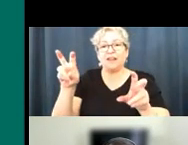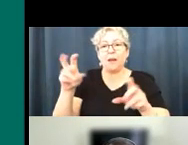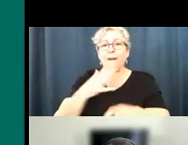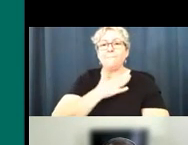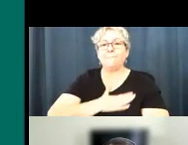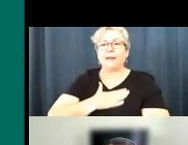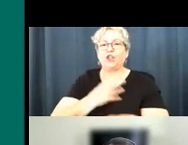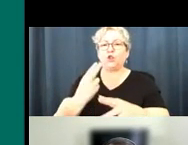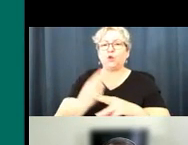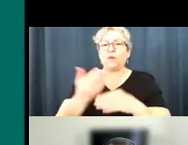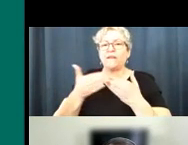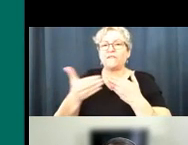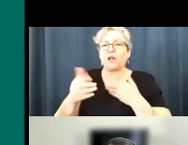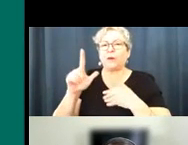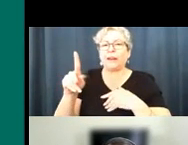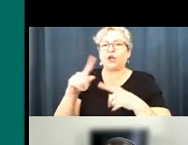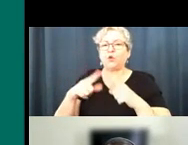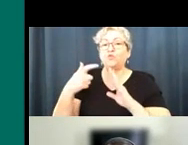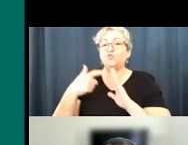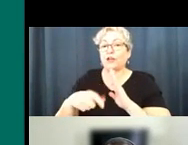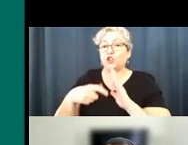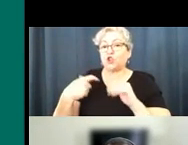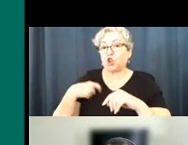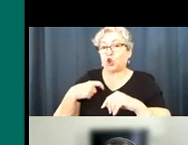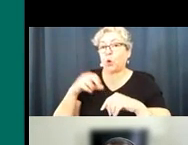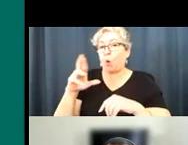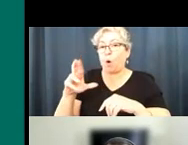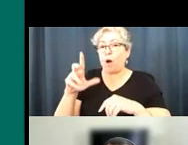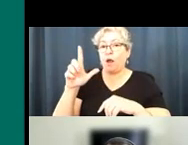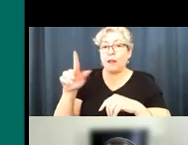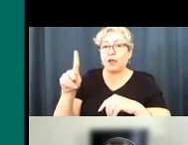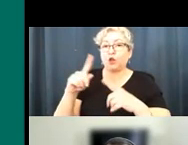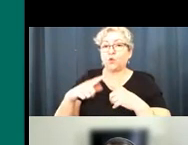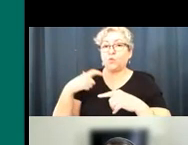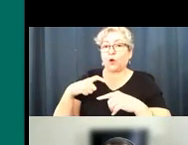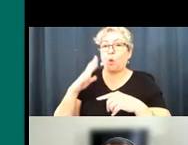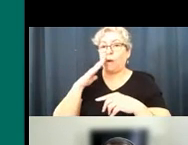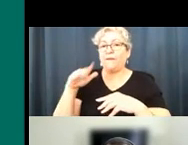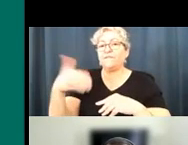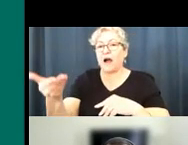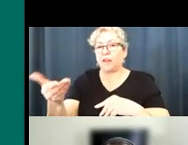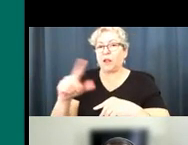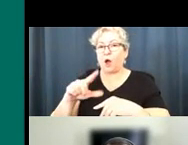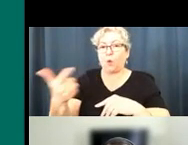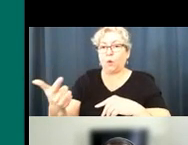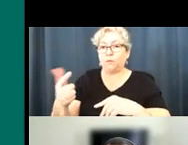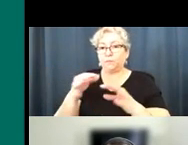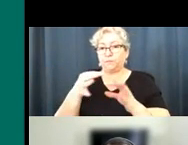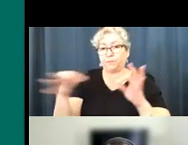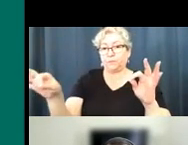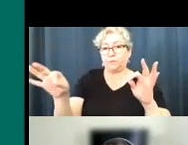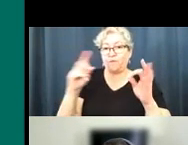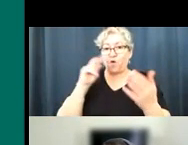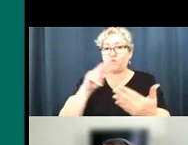Yusa, por favor, use la siguiente enlace para registrarse. O el enlace para registrarse